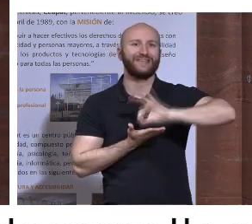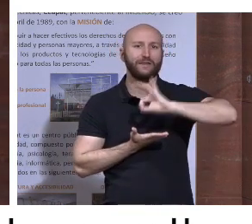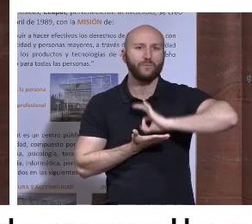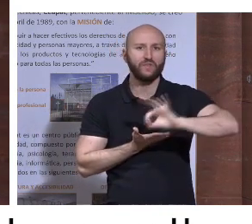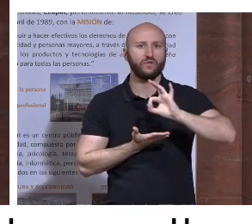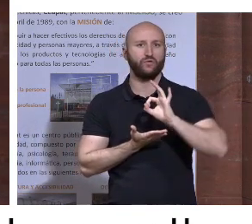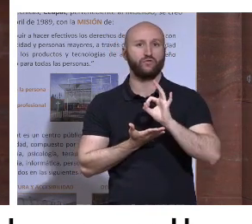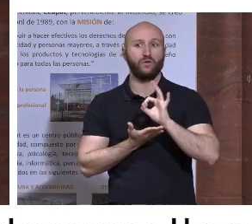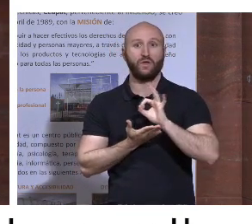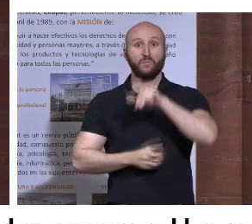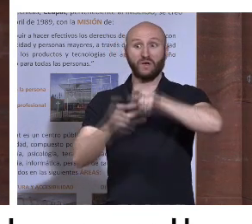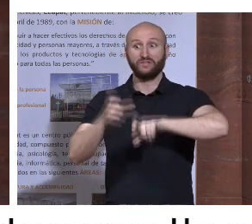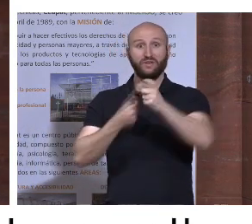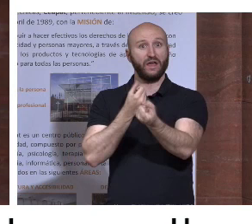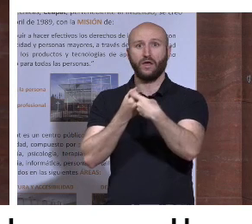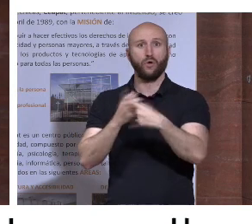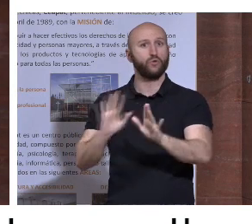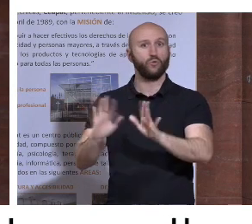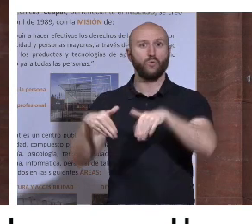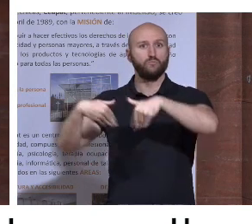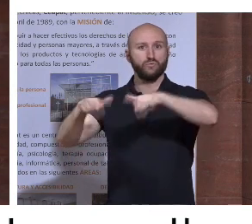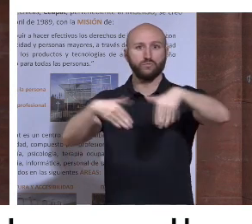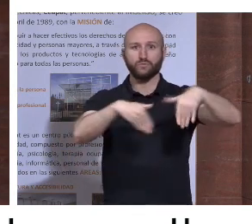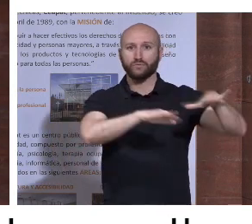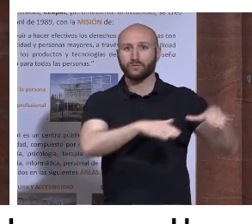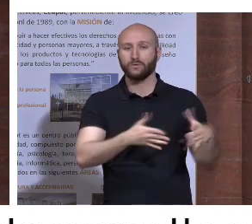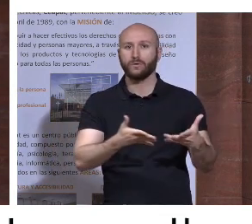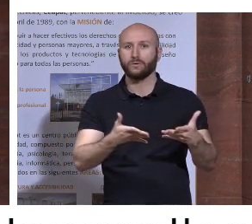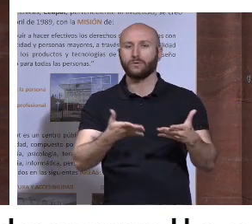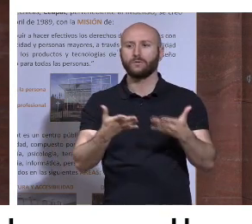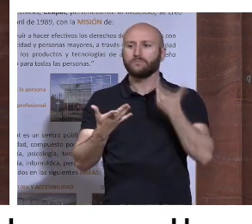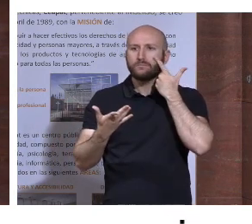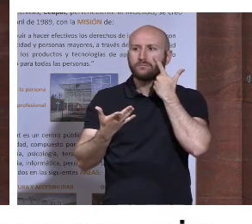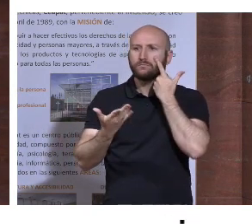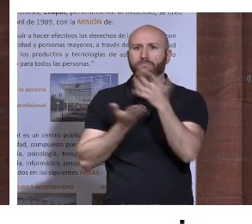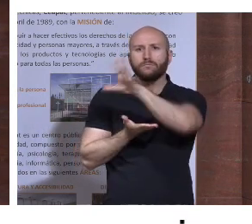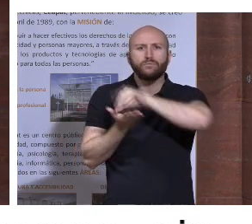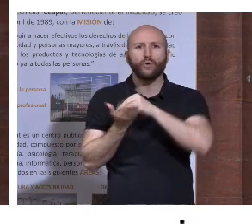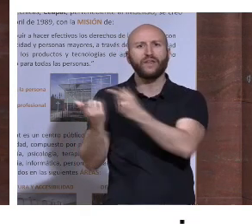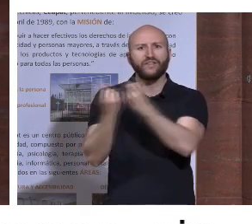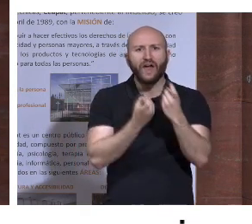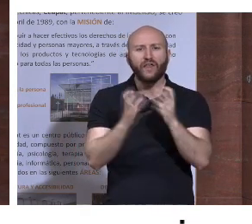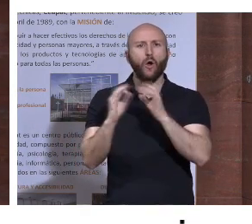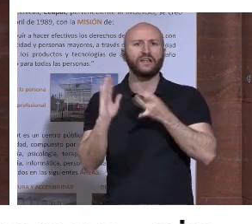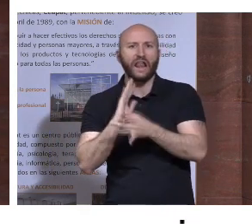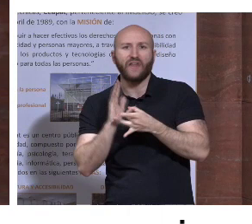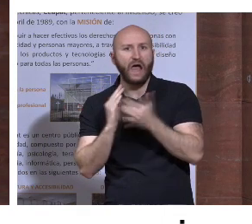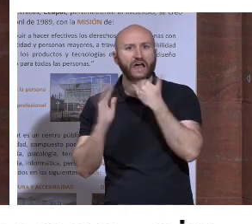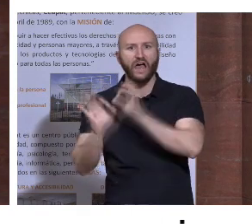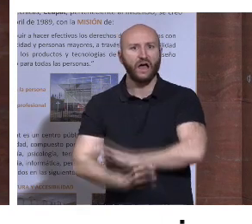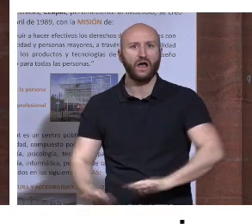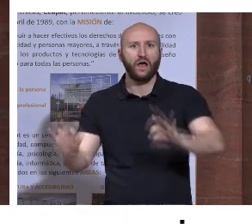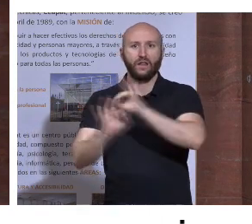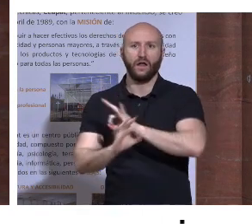sin contar con las personas, sin partir de sus necesidades y probar y validar. Podría